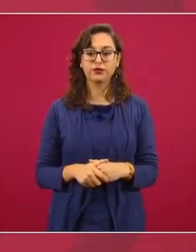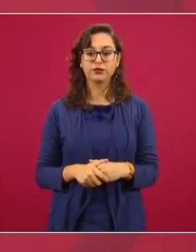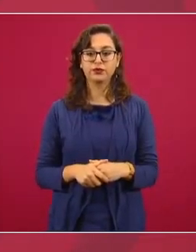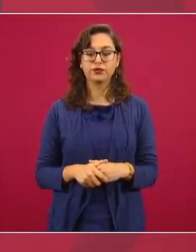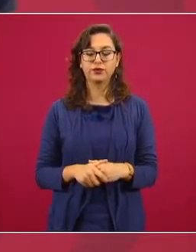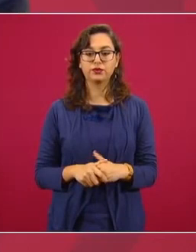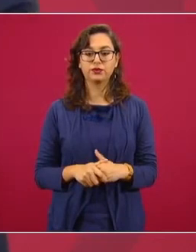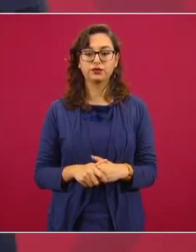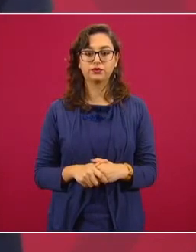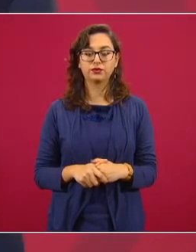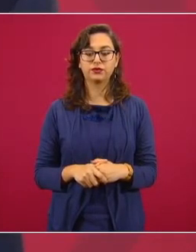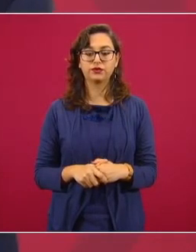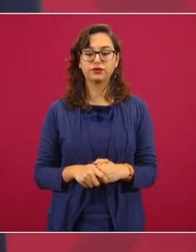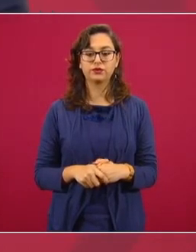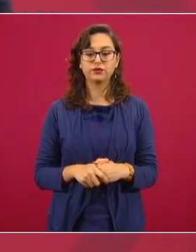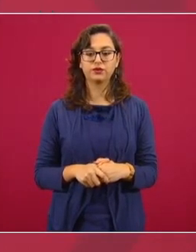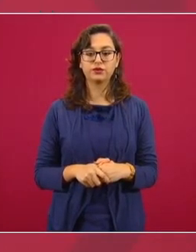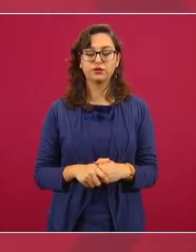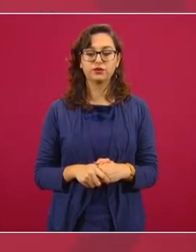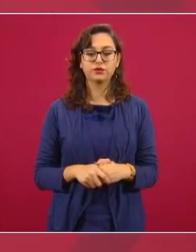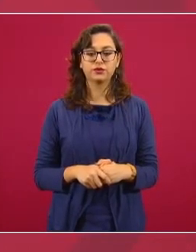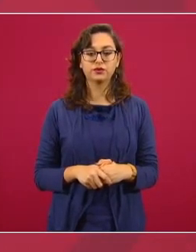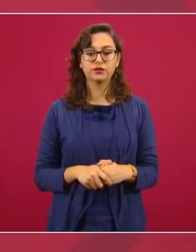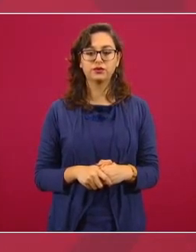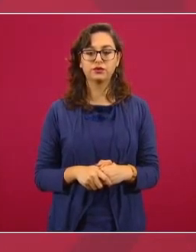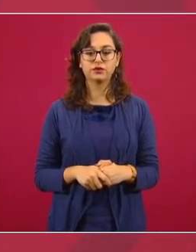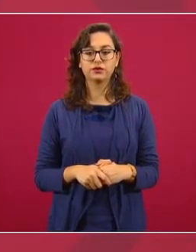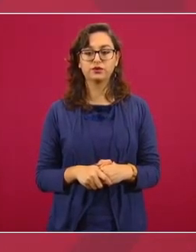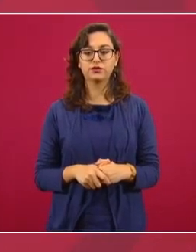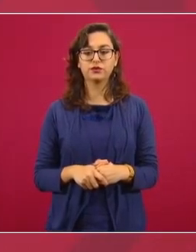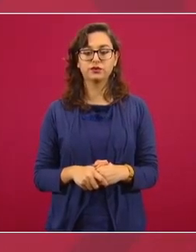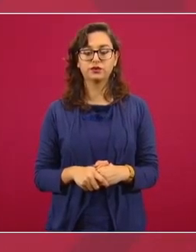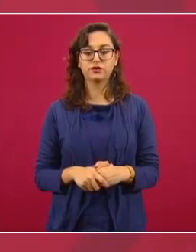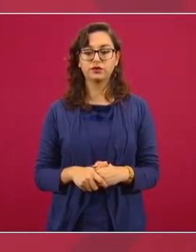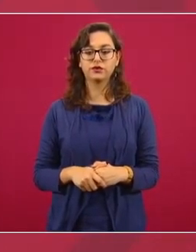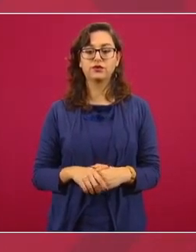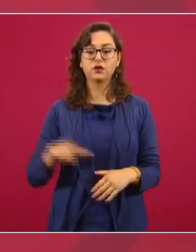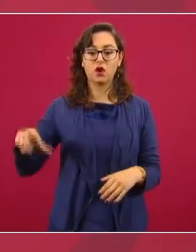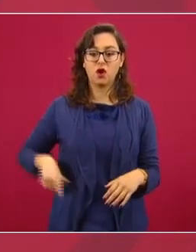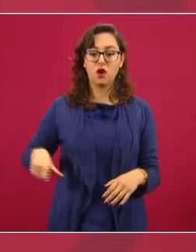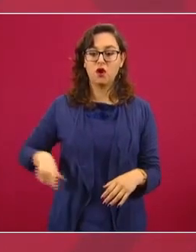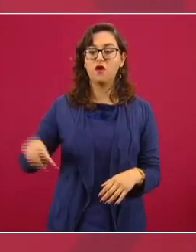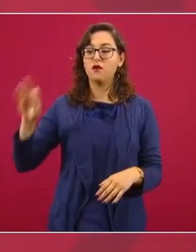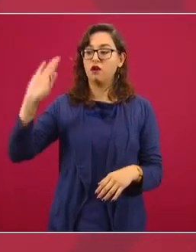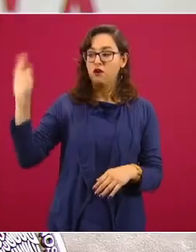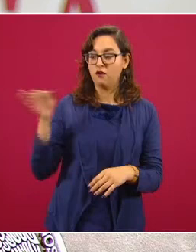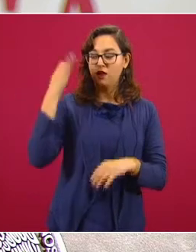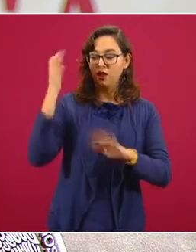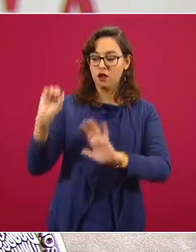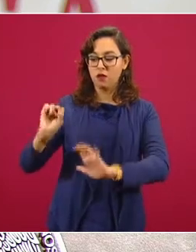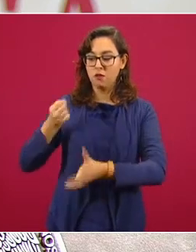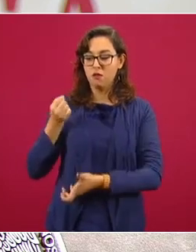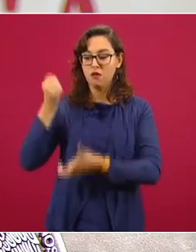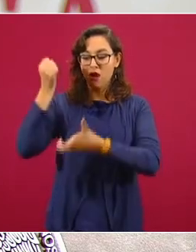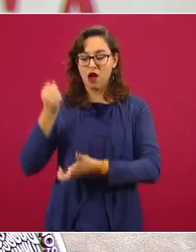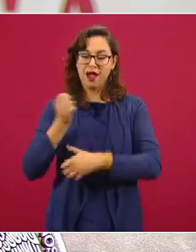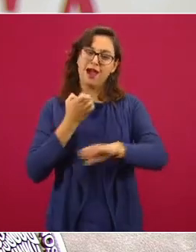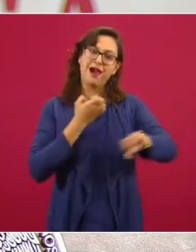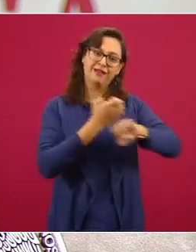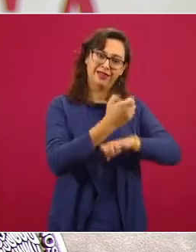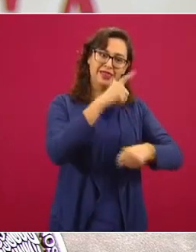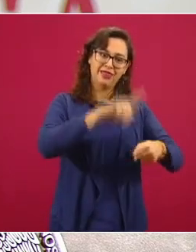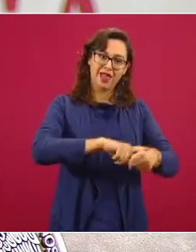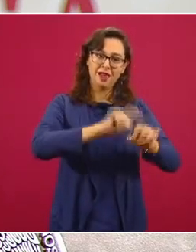el gobierno federal maneja un presupuesto, los estados lo mismo y